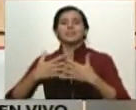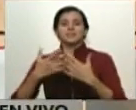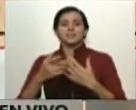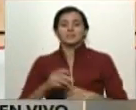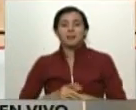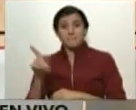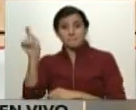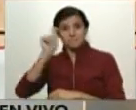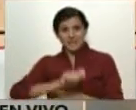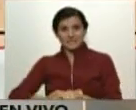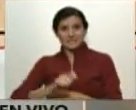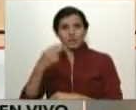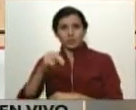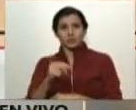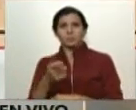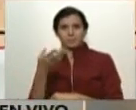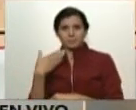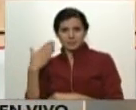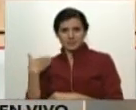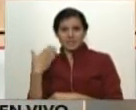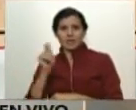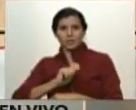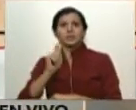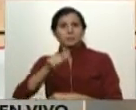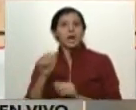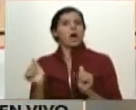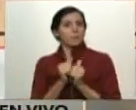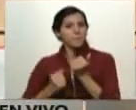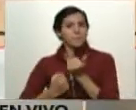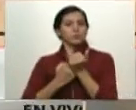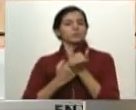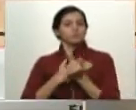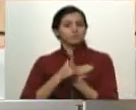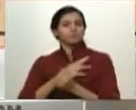durante todo el mes de noviembre, de manera tal que nosotros nos fuimos